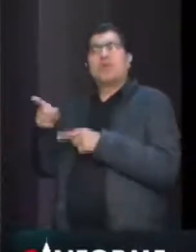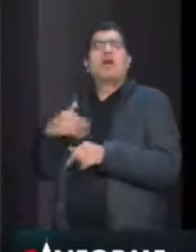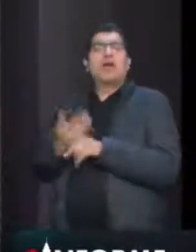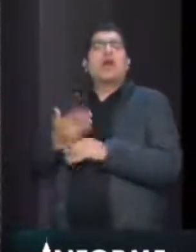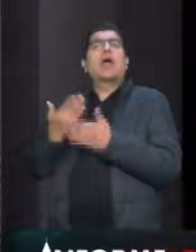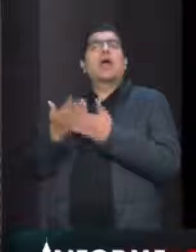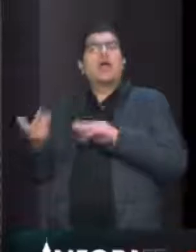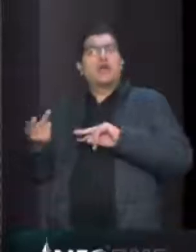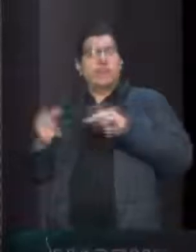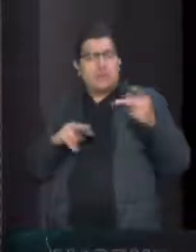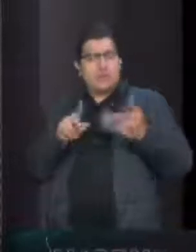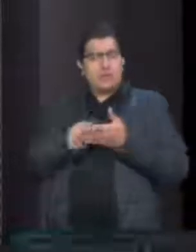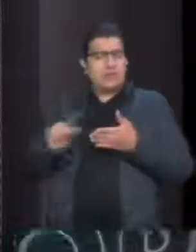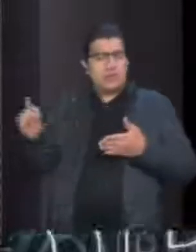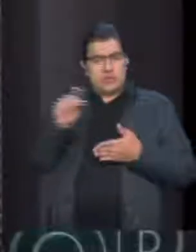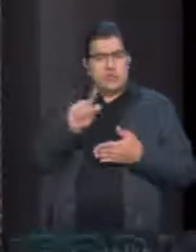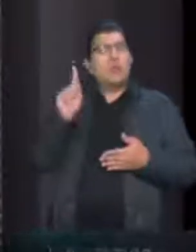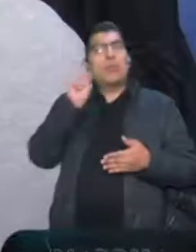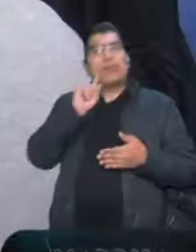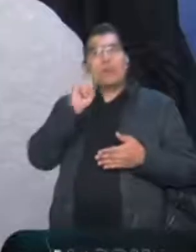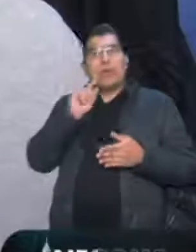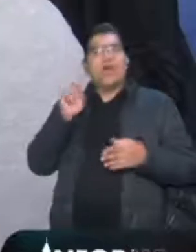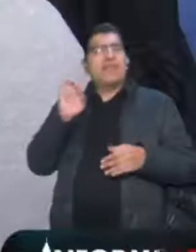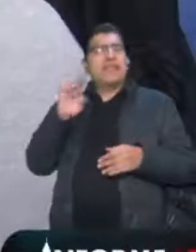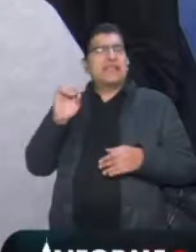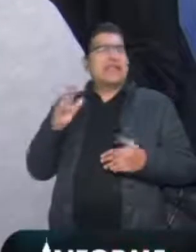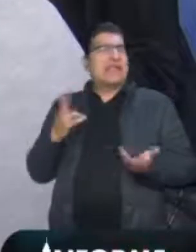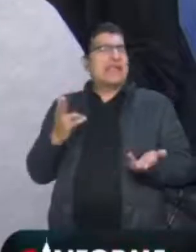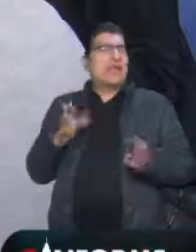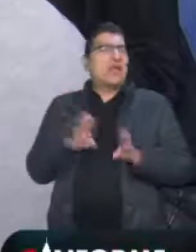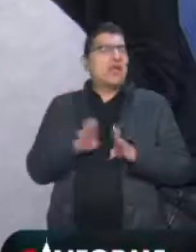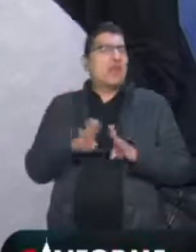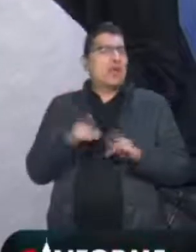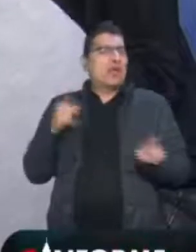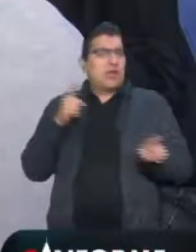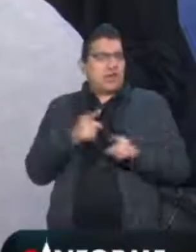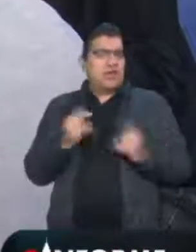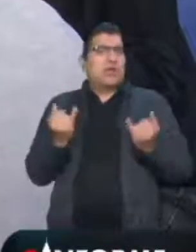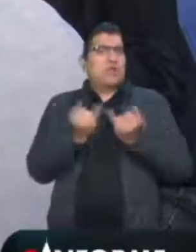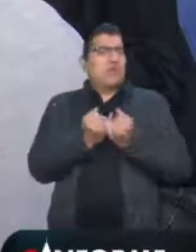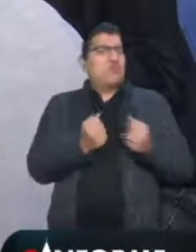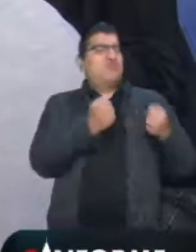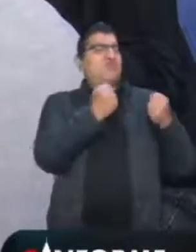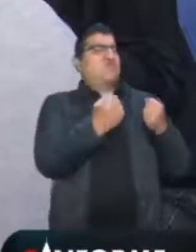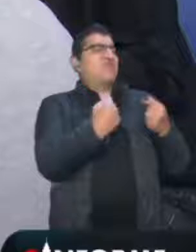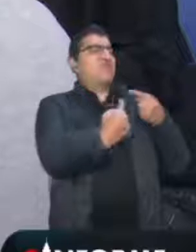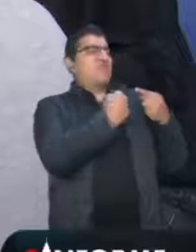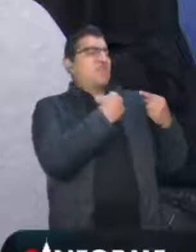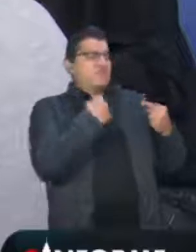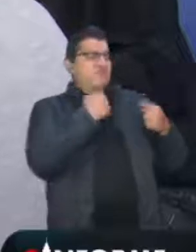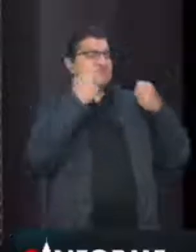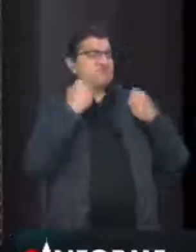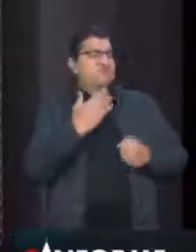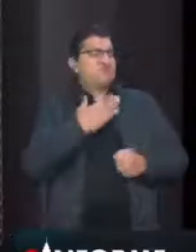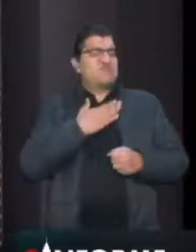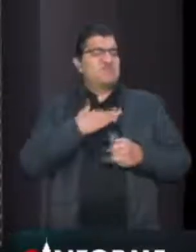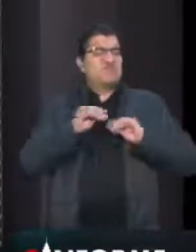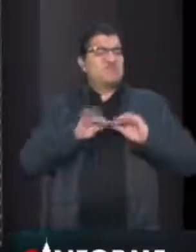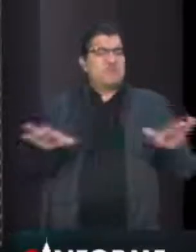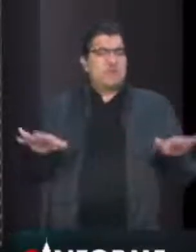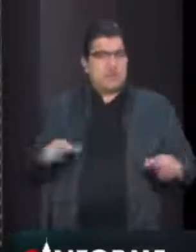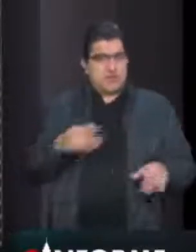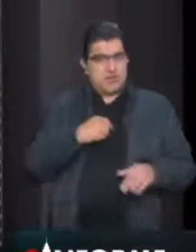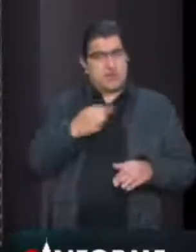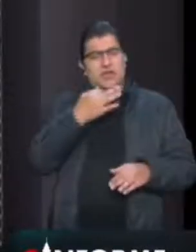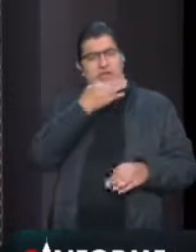se le da a los tweets de la doctora Dresser. Su ataque refuerza mi argumento, dice Dresser. Y ahí ya se va y